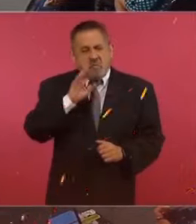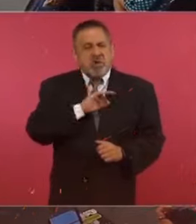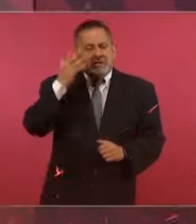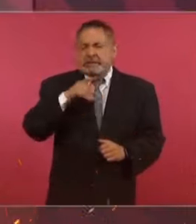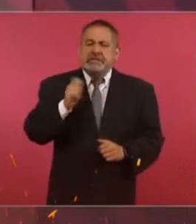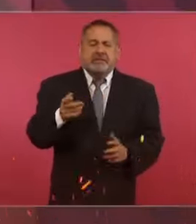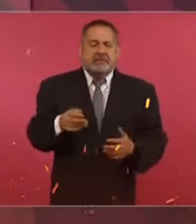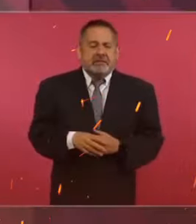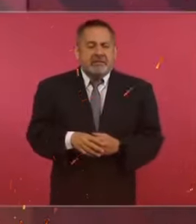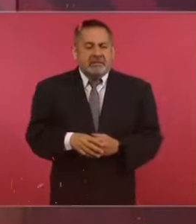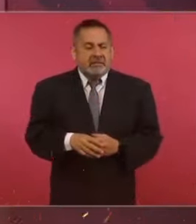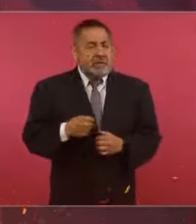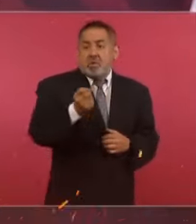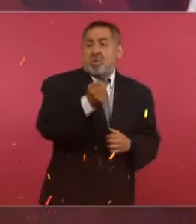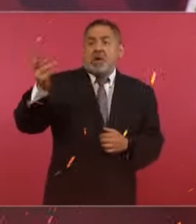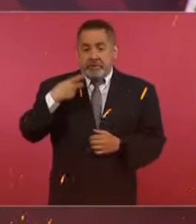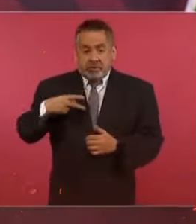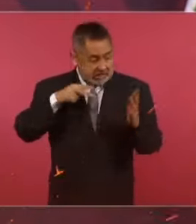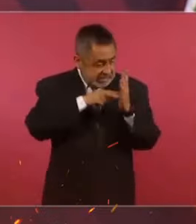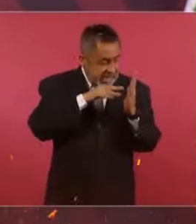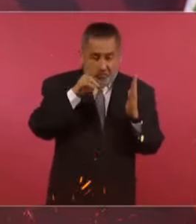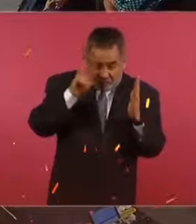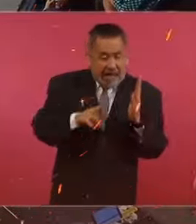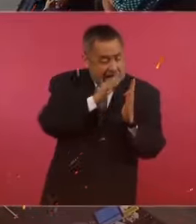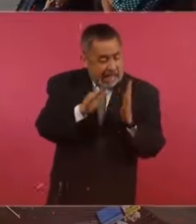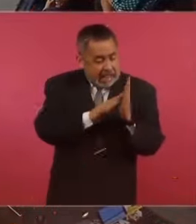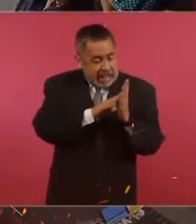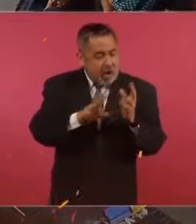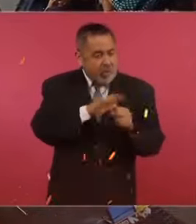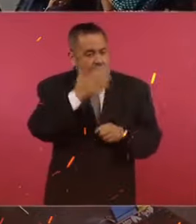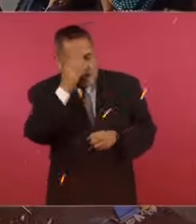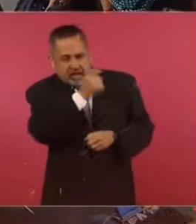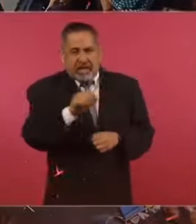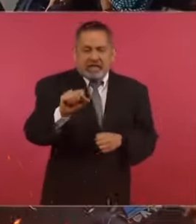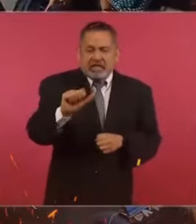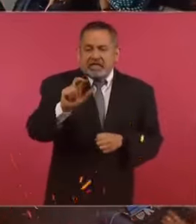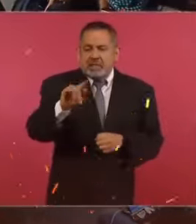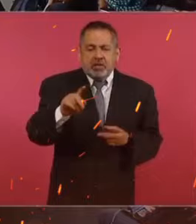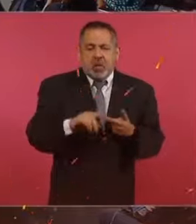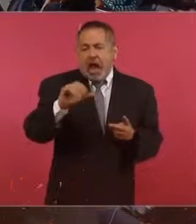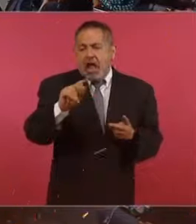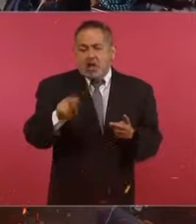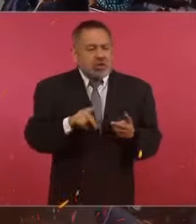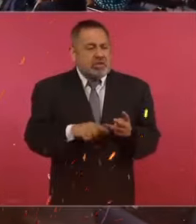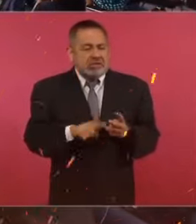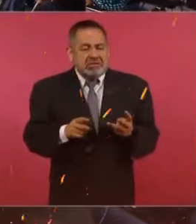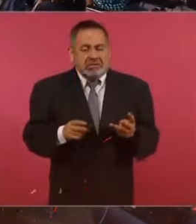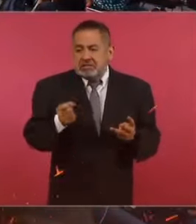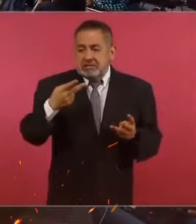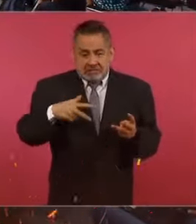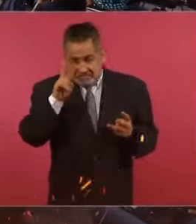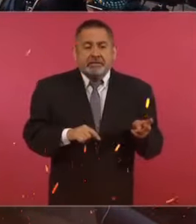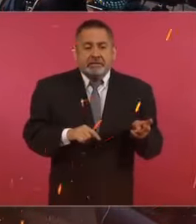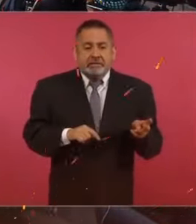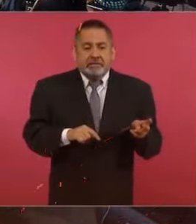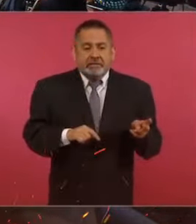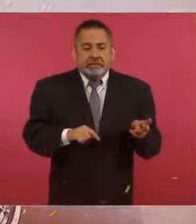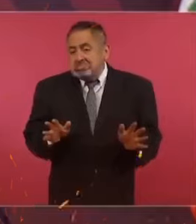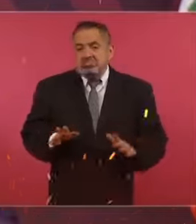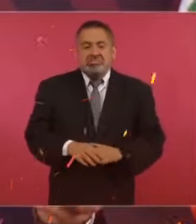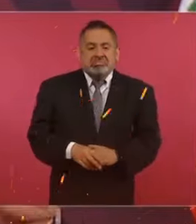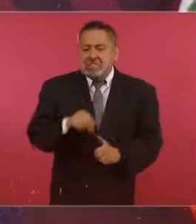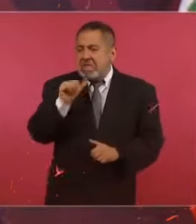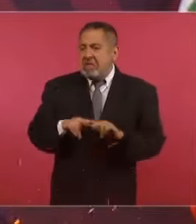saber cuántos leen a Sarmiento, cuántos leen a Catón, cuántos leen a